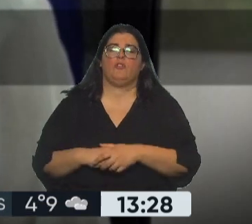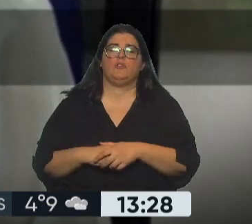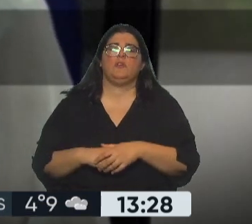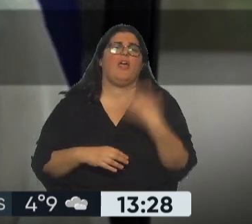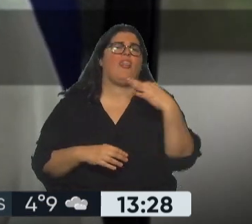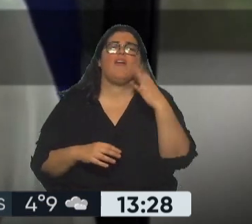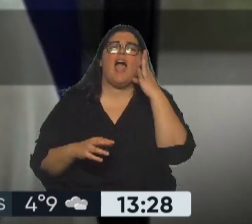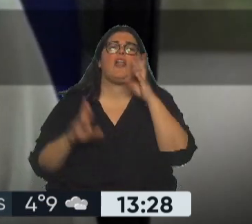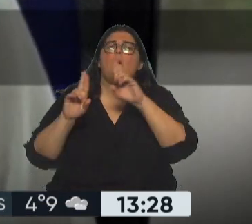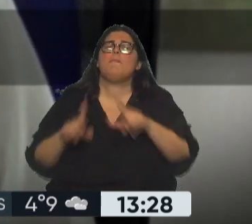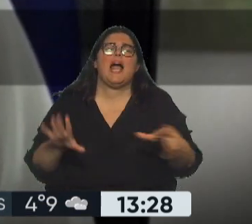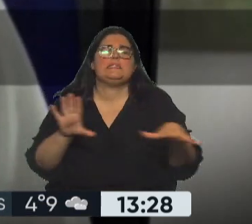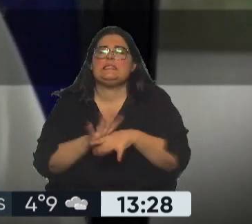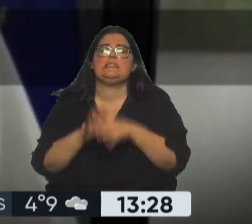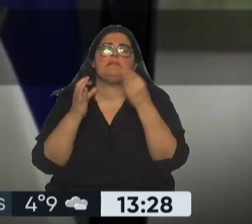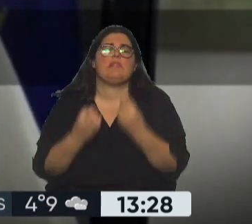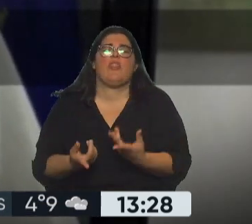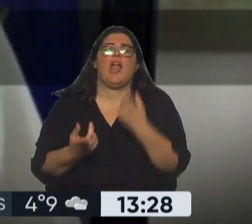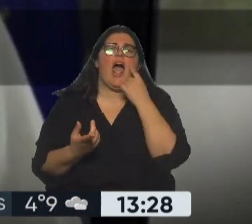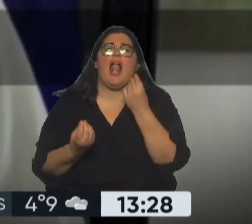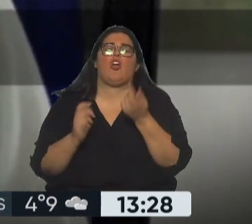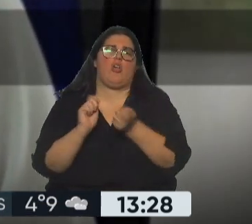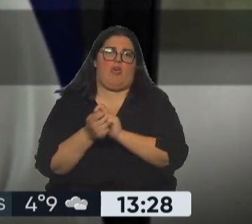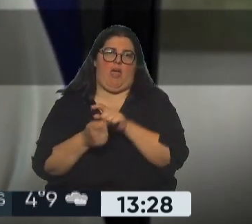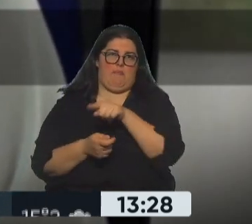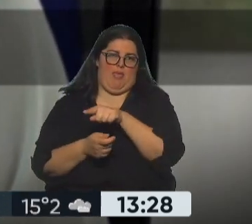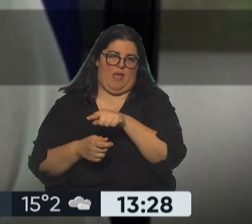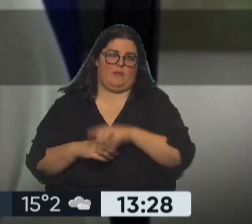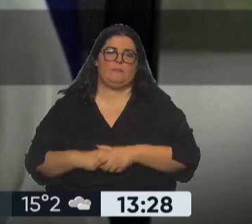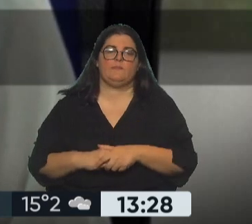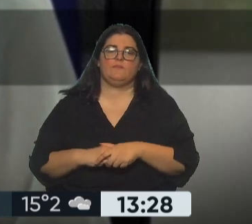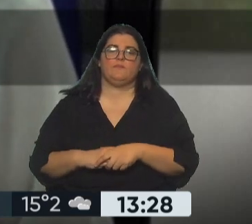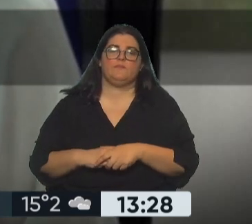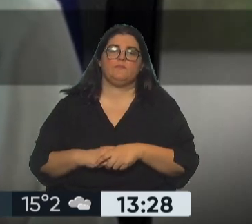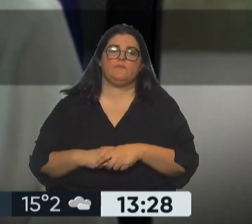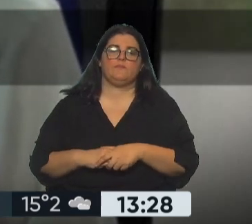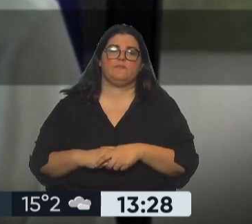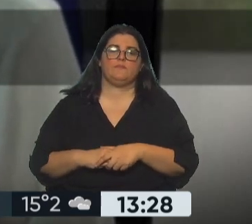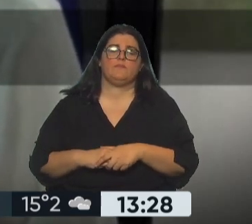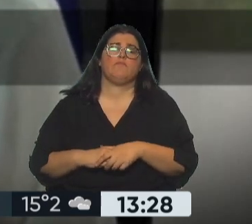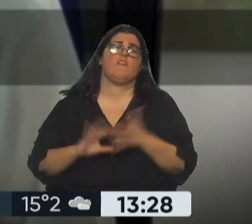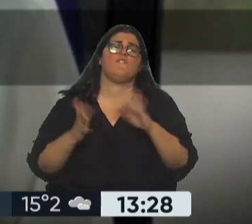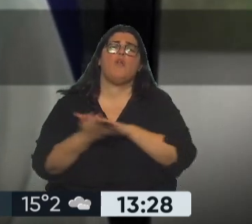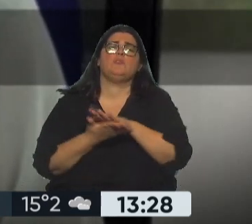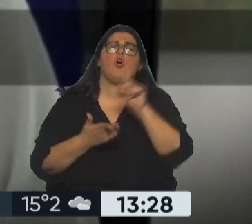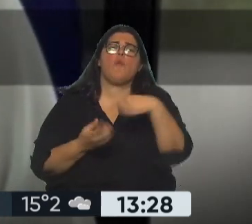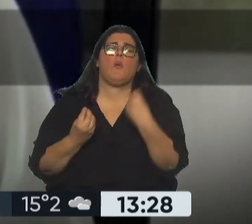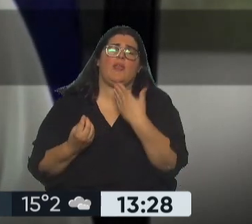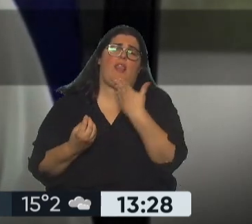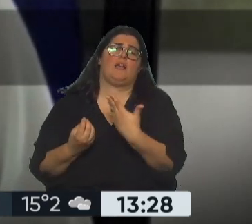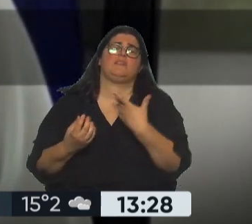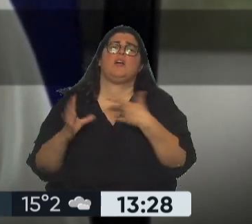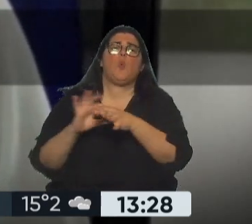concrete actions that will bring change on the ground. It is only through solidarity and